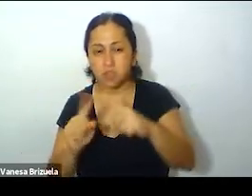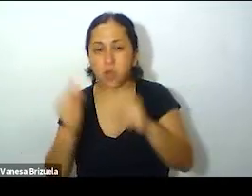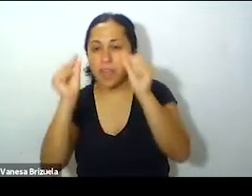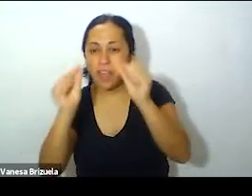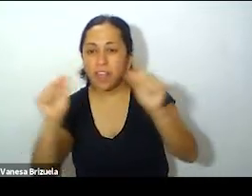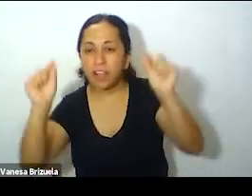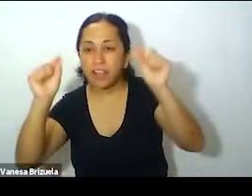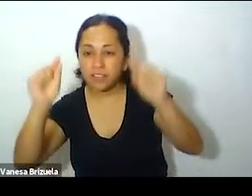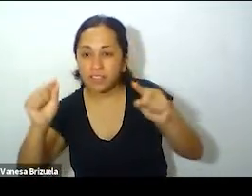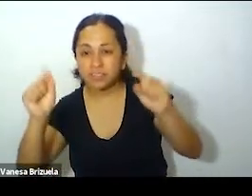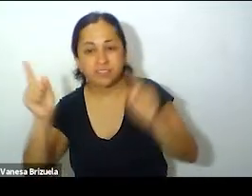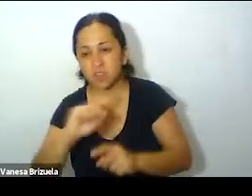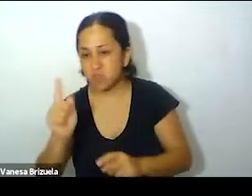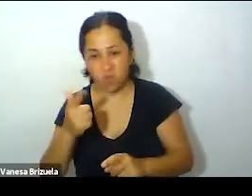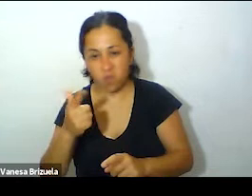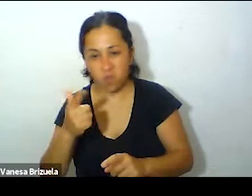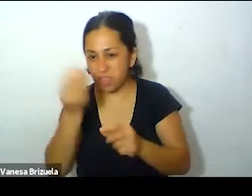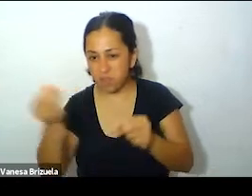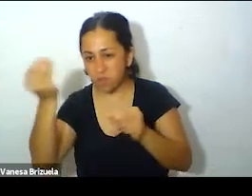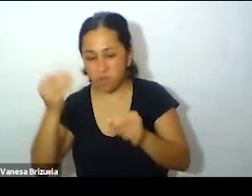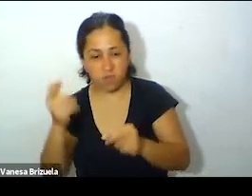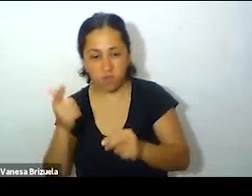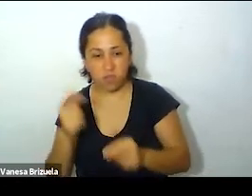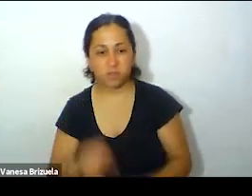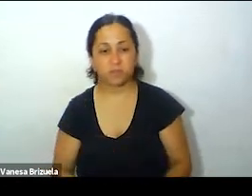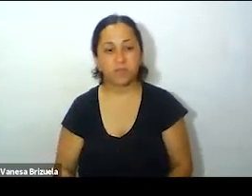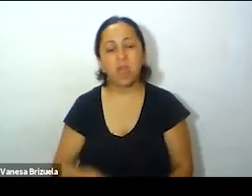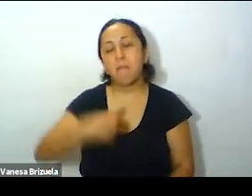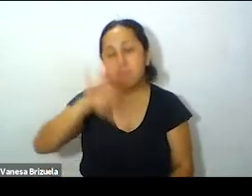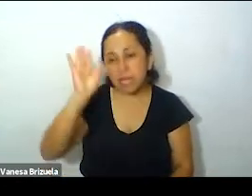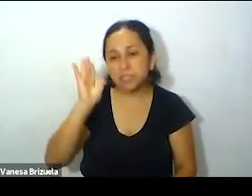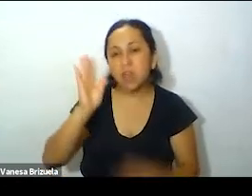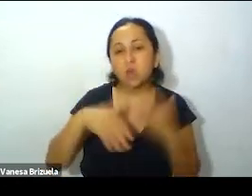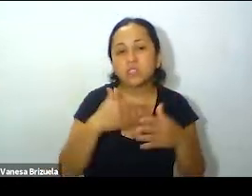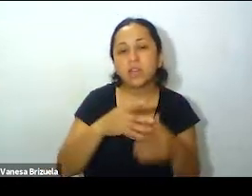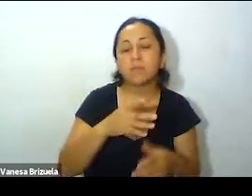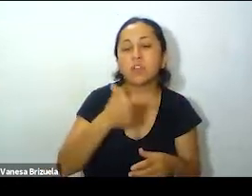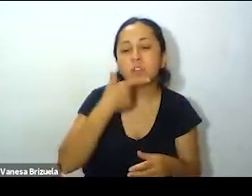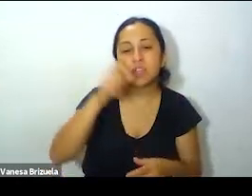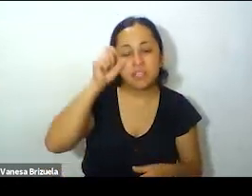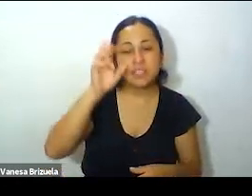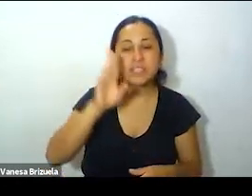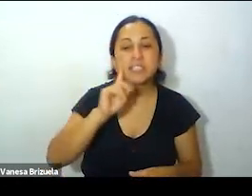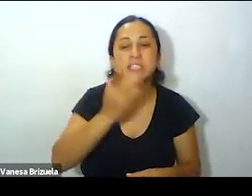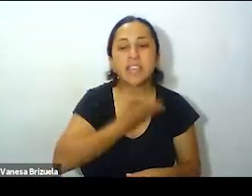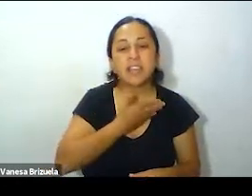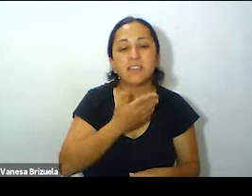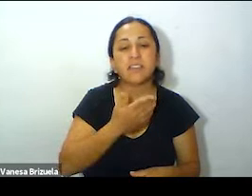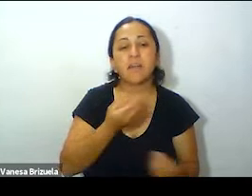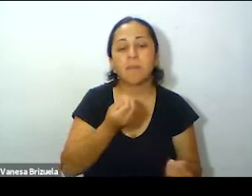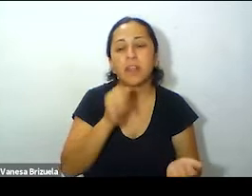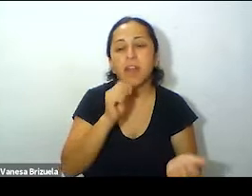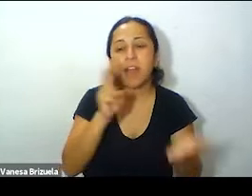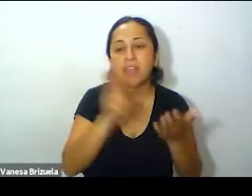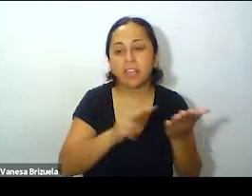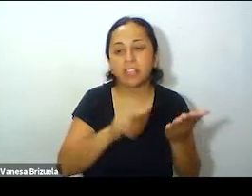Mayormente utilizamos las primeras, estas las serif, para textos que van a ser impresos